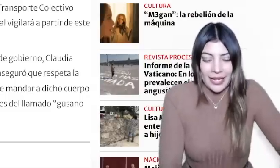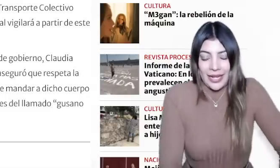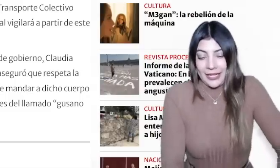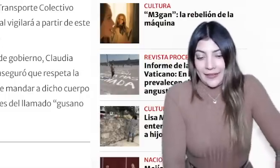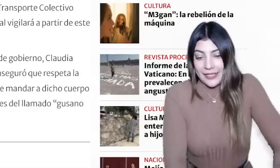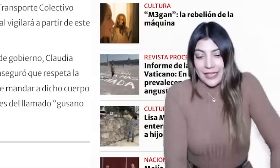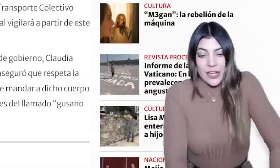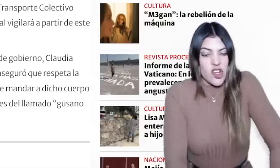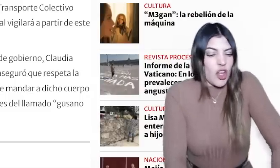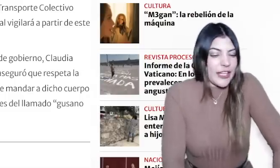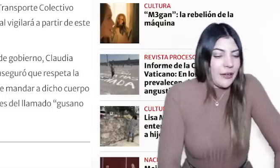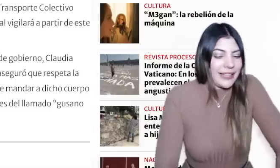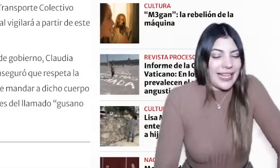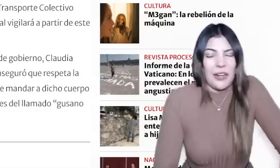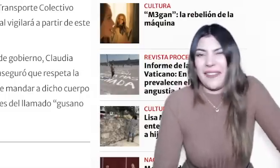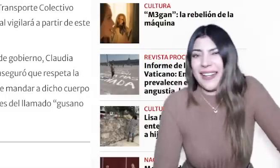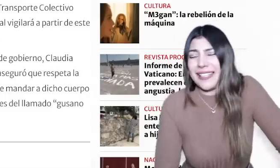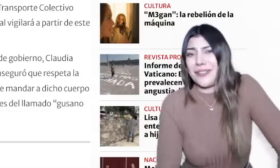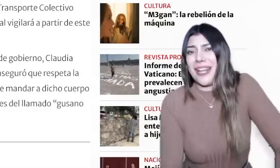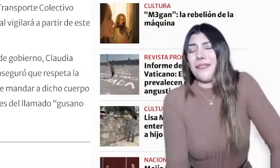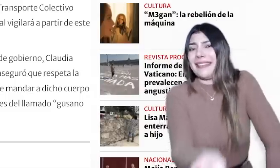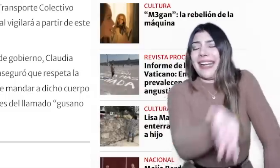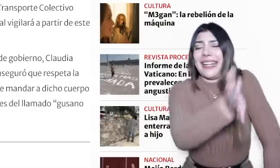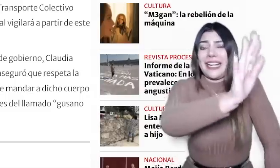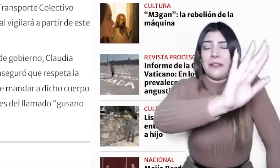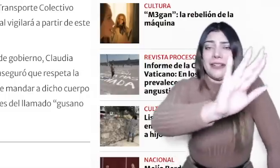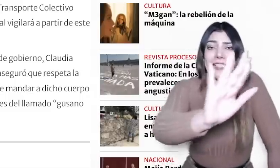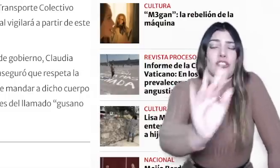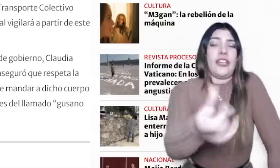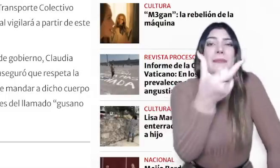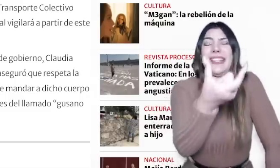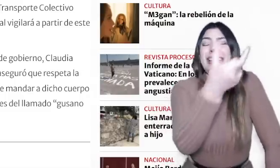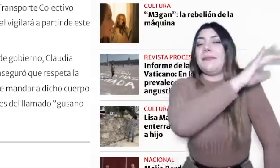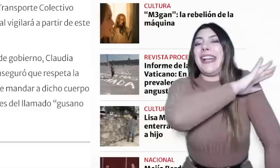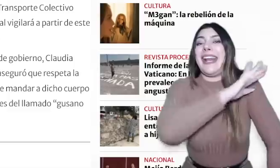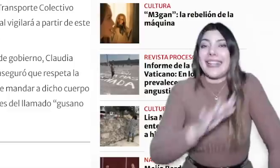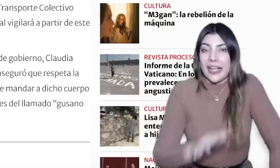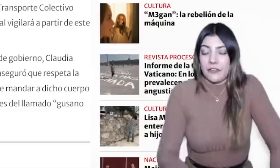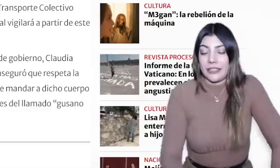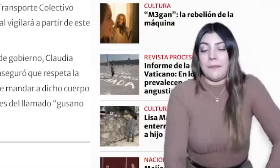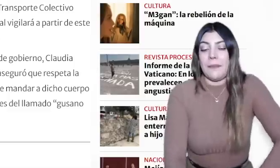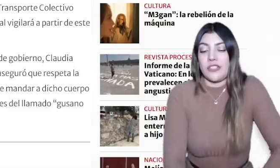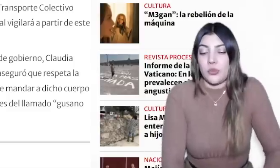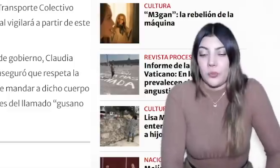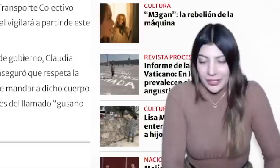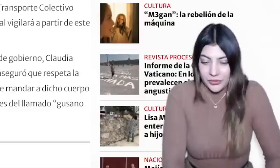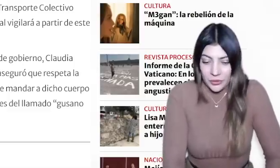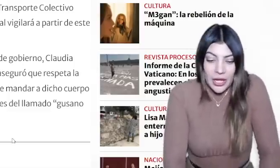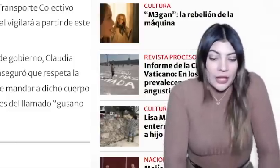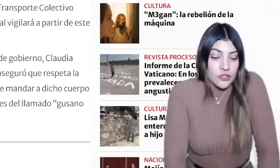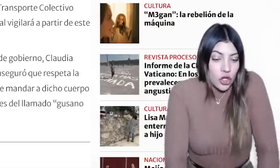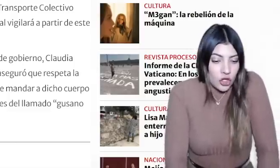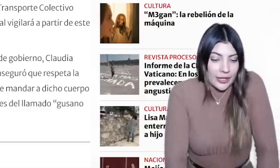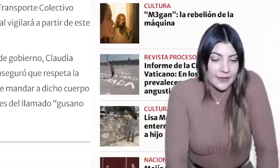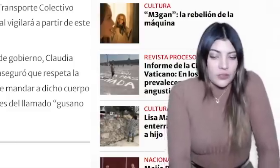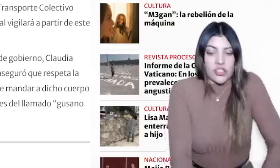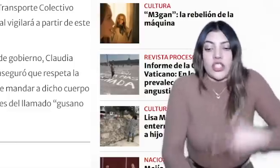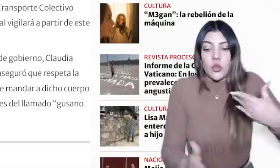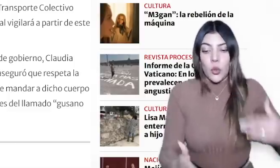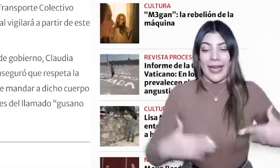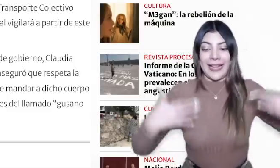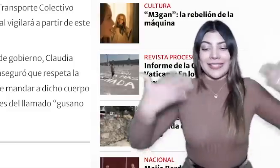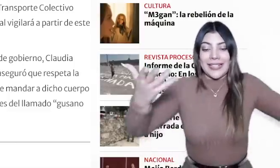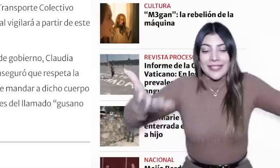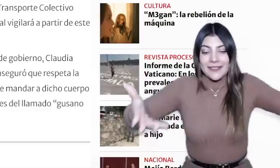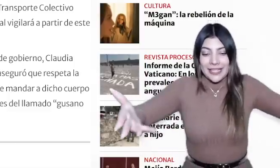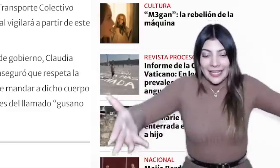platicar, que dice: no quiero aquí a la Guardia Nacional, no me traigan a la Guardia Nacional, a mí tráiganme lana, falta presupuesto. Yo lo que digo, si